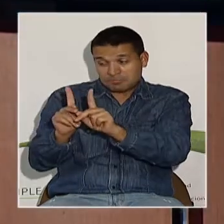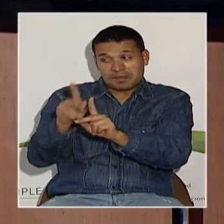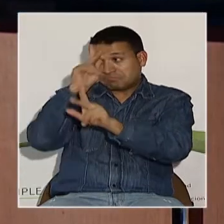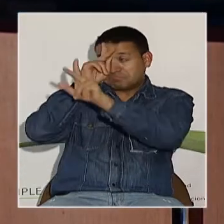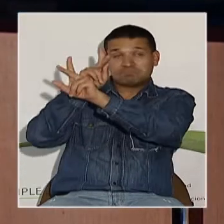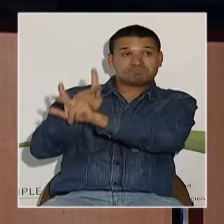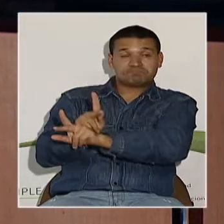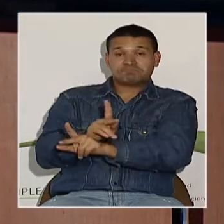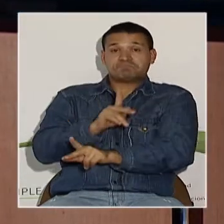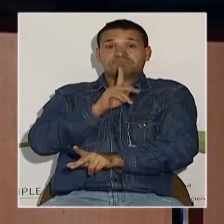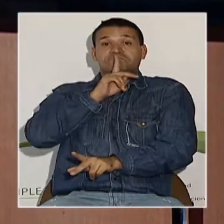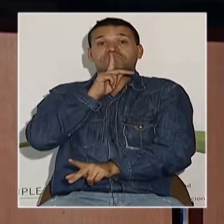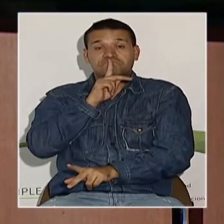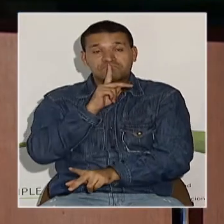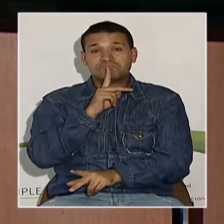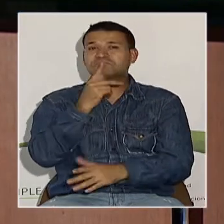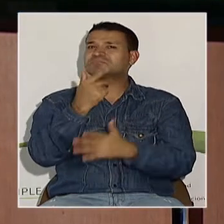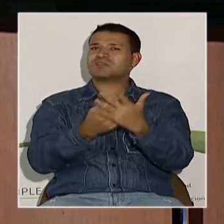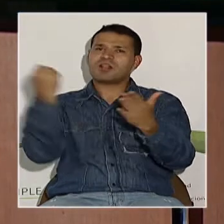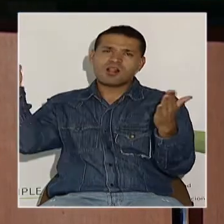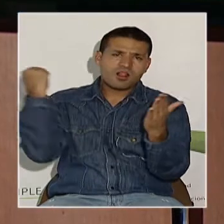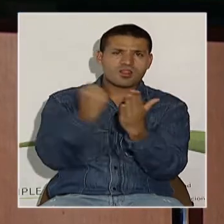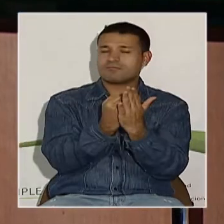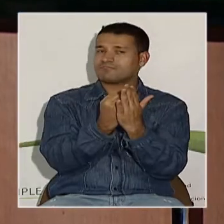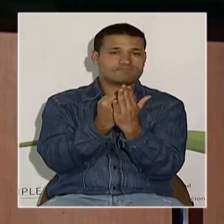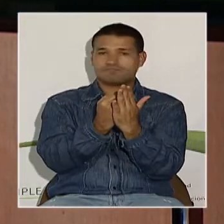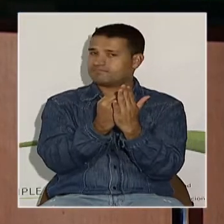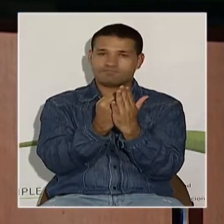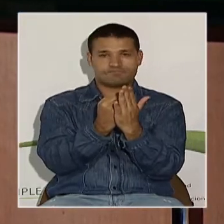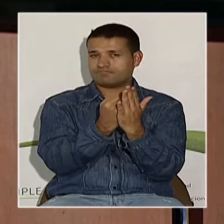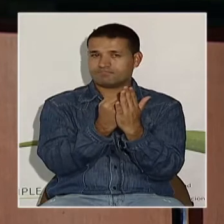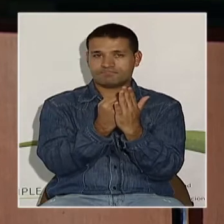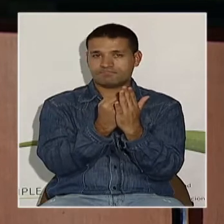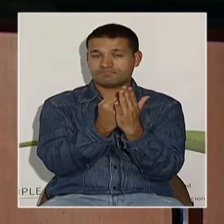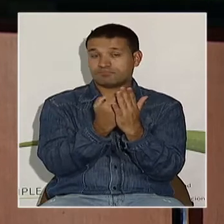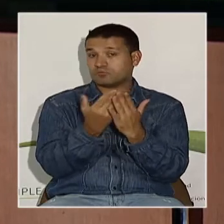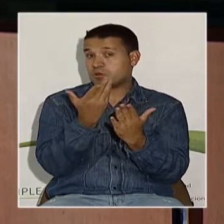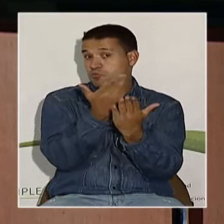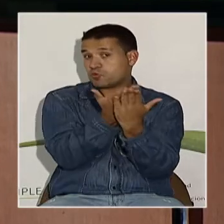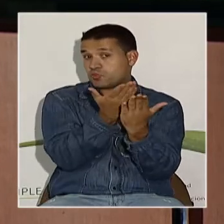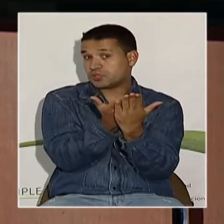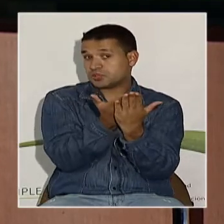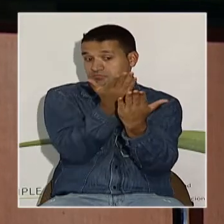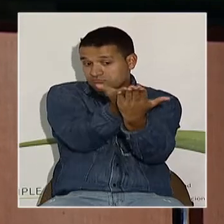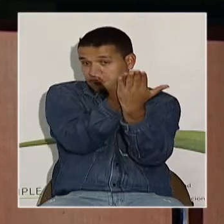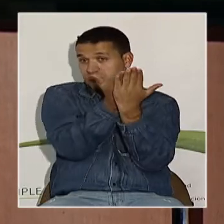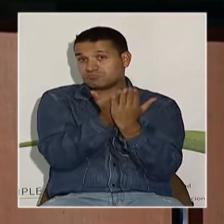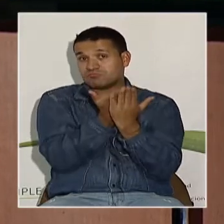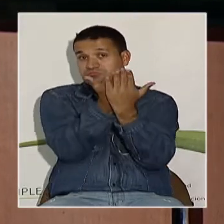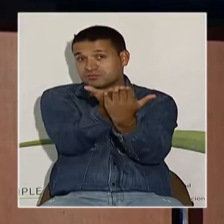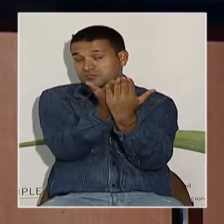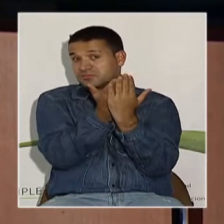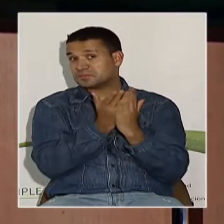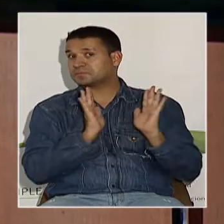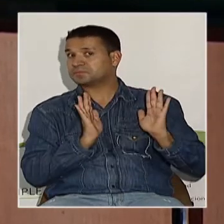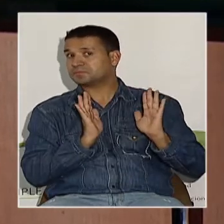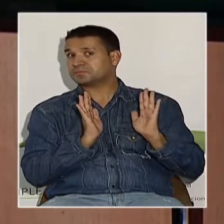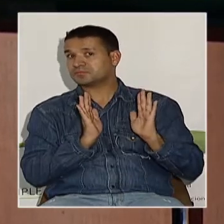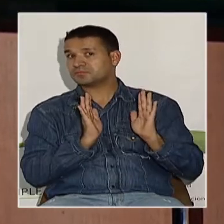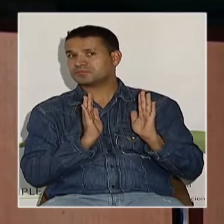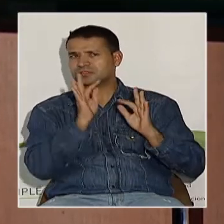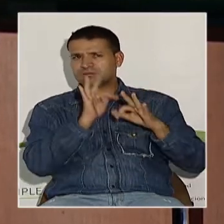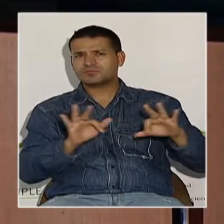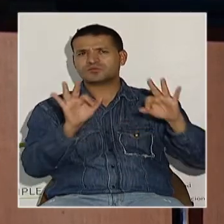decisiones. No se trata de imponer tratamientos, sino de proponer posibilidades. Hay una cosa bien importante